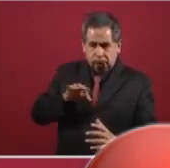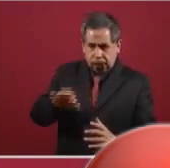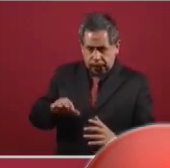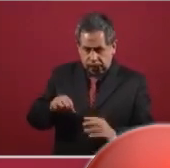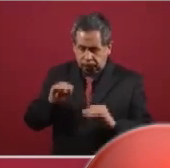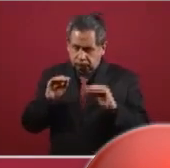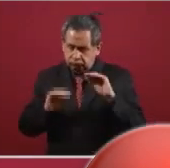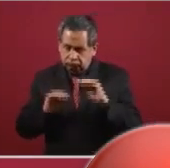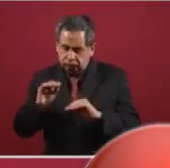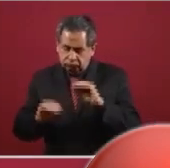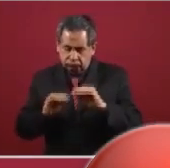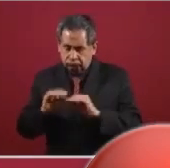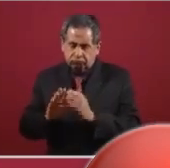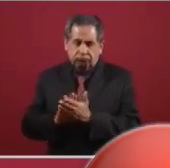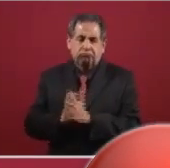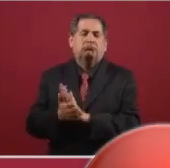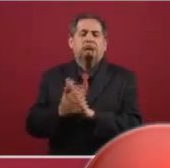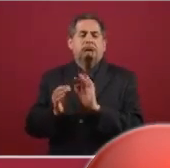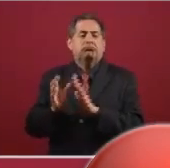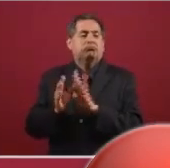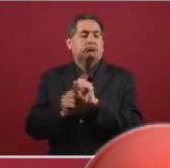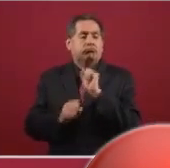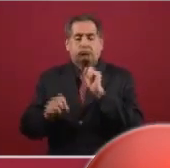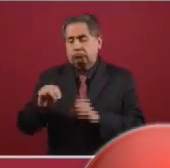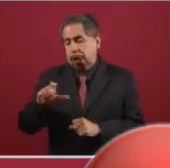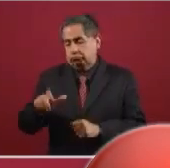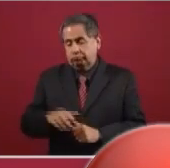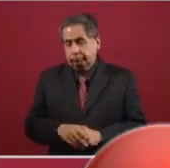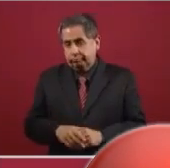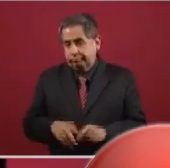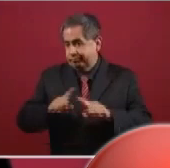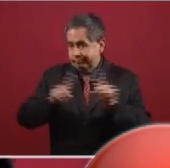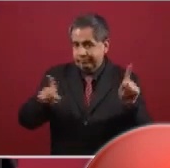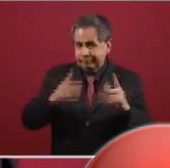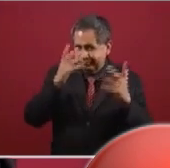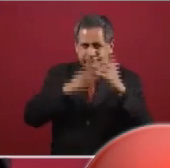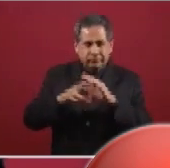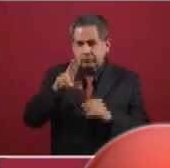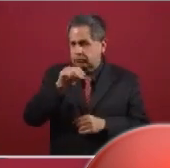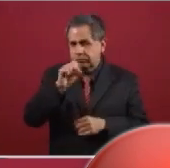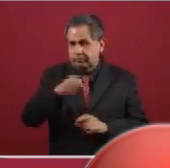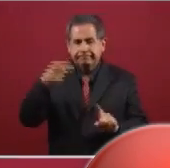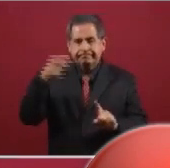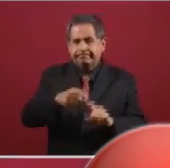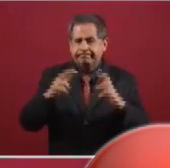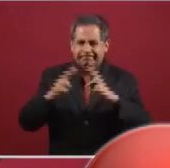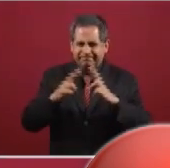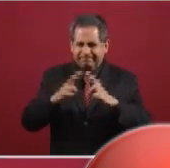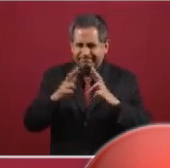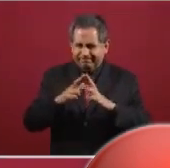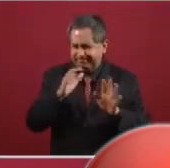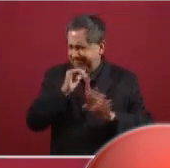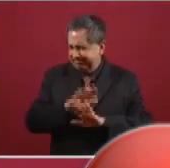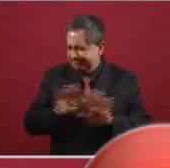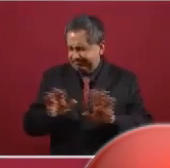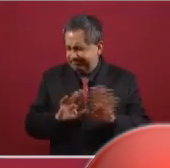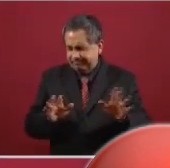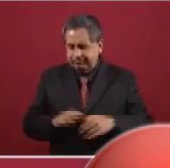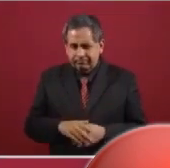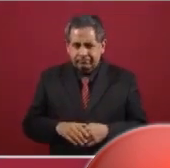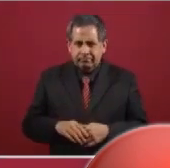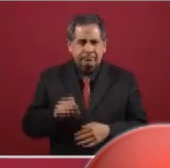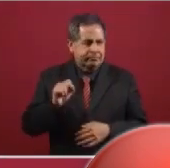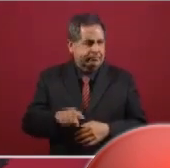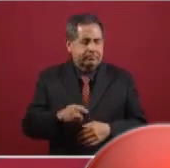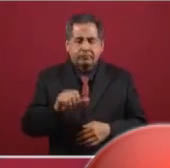Y que no se confundan, no es un asunto religioso. Esto el mismo Alfonso